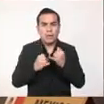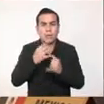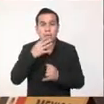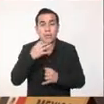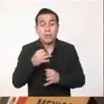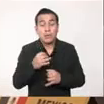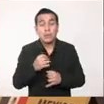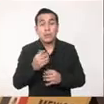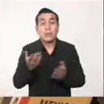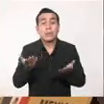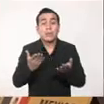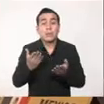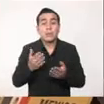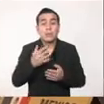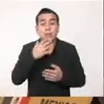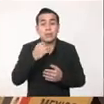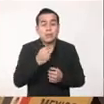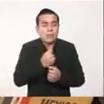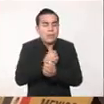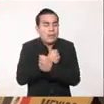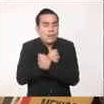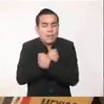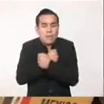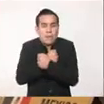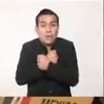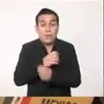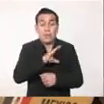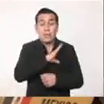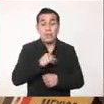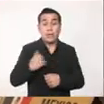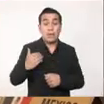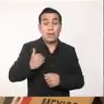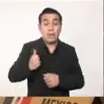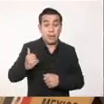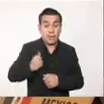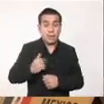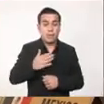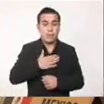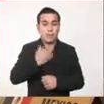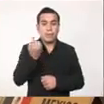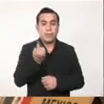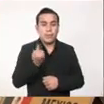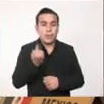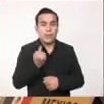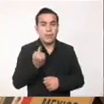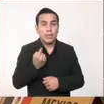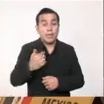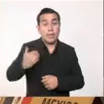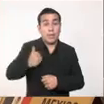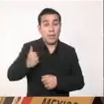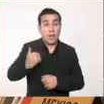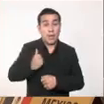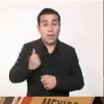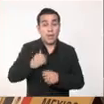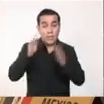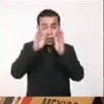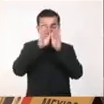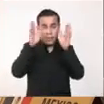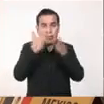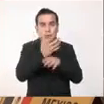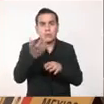de que usted llegara es el cariño por El Salvador que tiene Canadá, mi persona también, pero Canadá